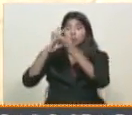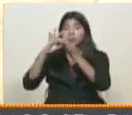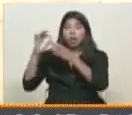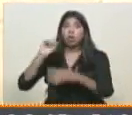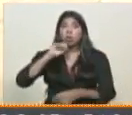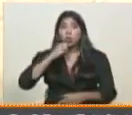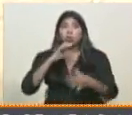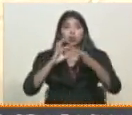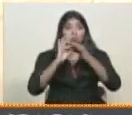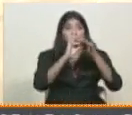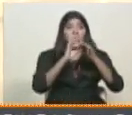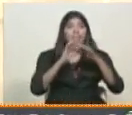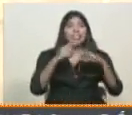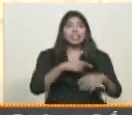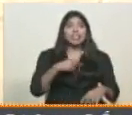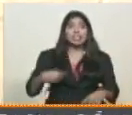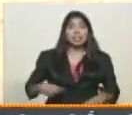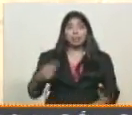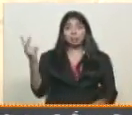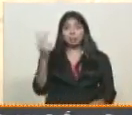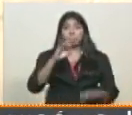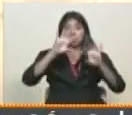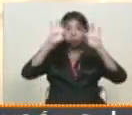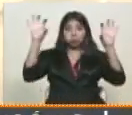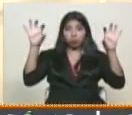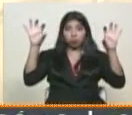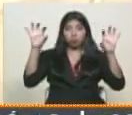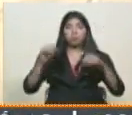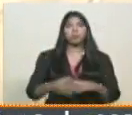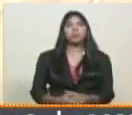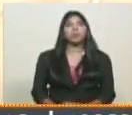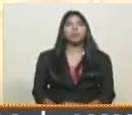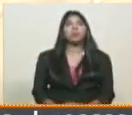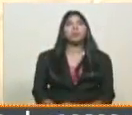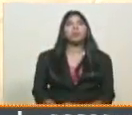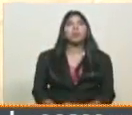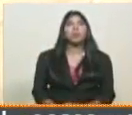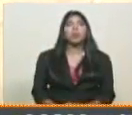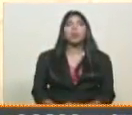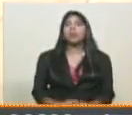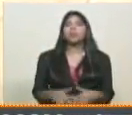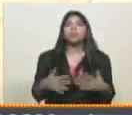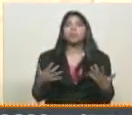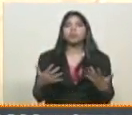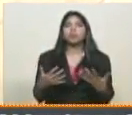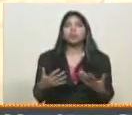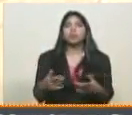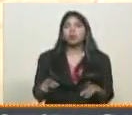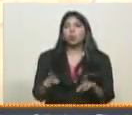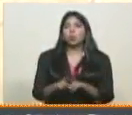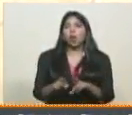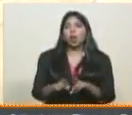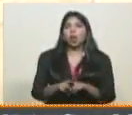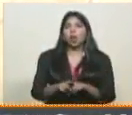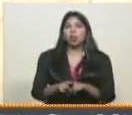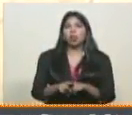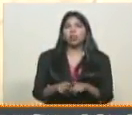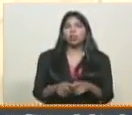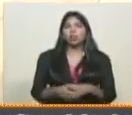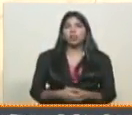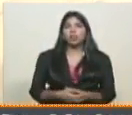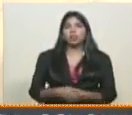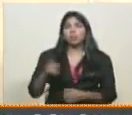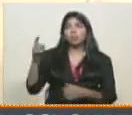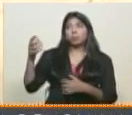dos tienen que ver con buscar alternativas al financiamiento económico del país sino quedar entrampados en esta política de los